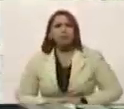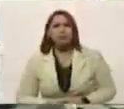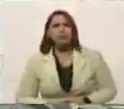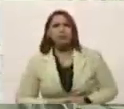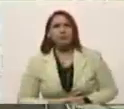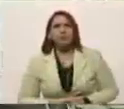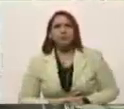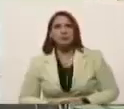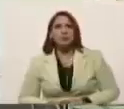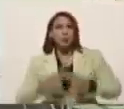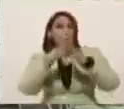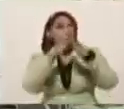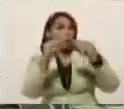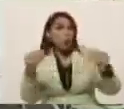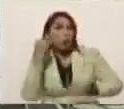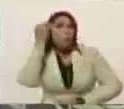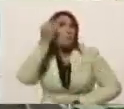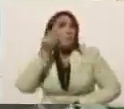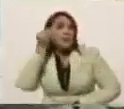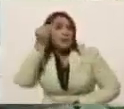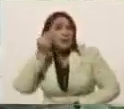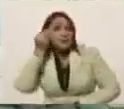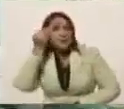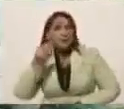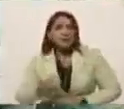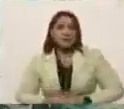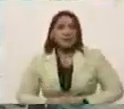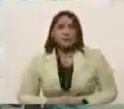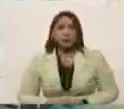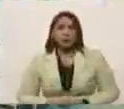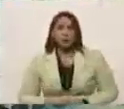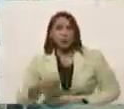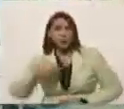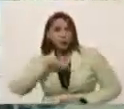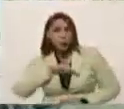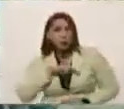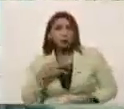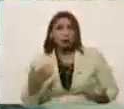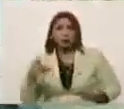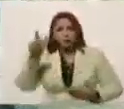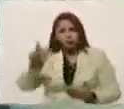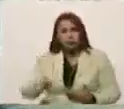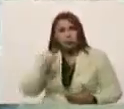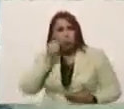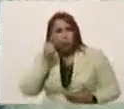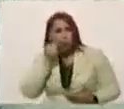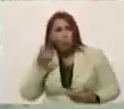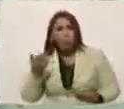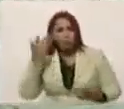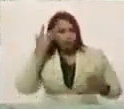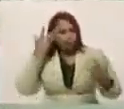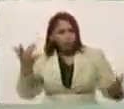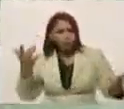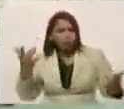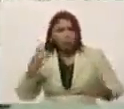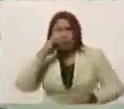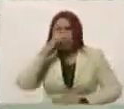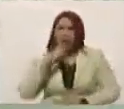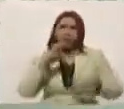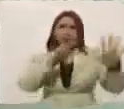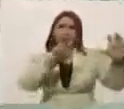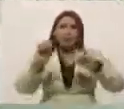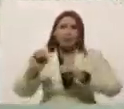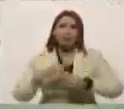todos estos pensamientos en nuestro comandante cadete de los años